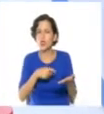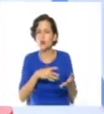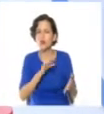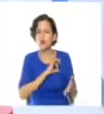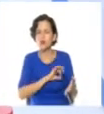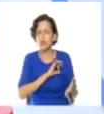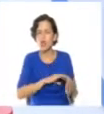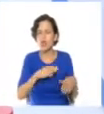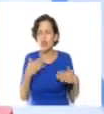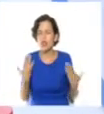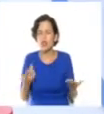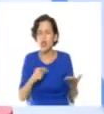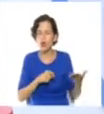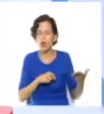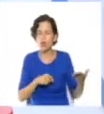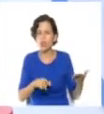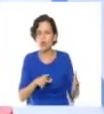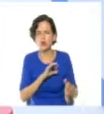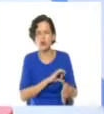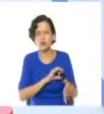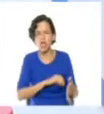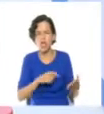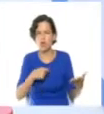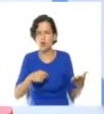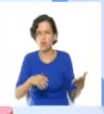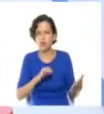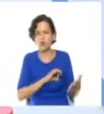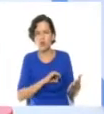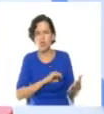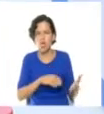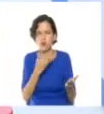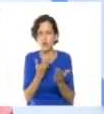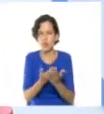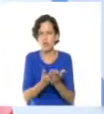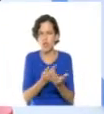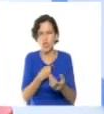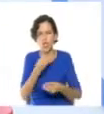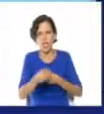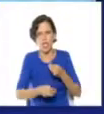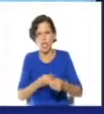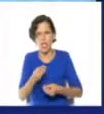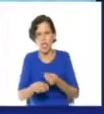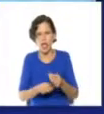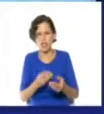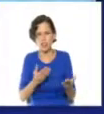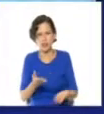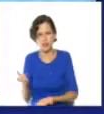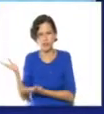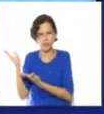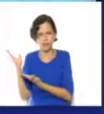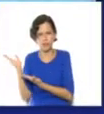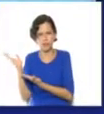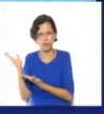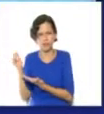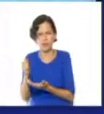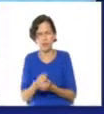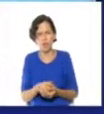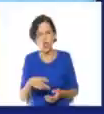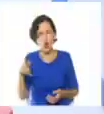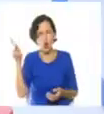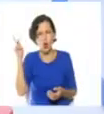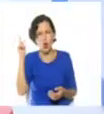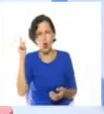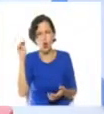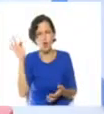social, querido compañero? El contrato social es un planteamiento que hace Jean-Jacques Rousseau, es decir, un filósofo